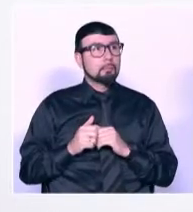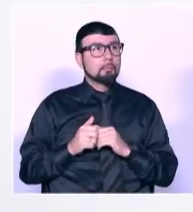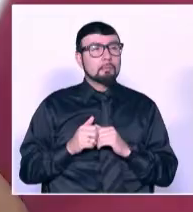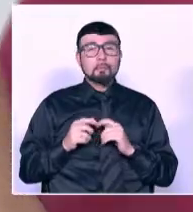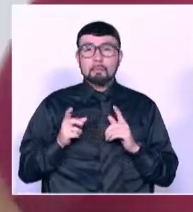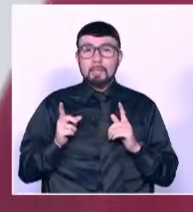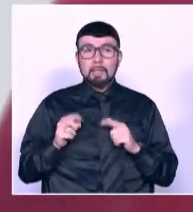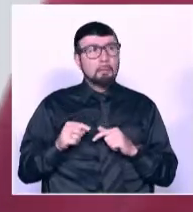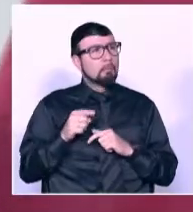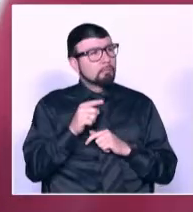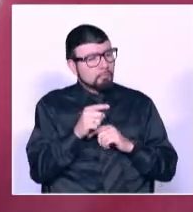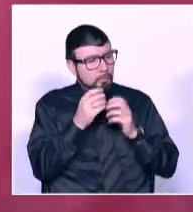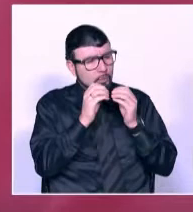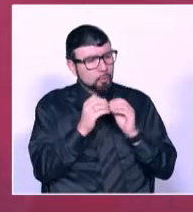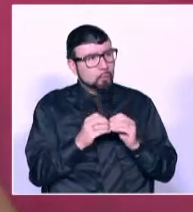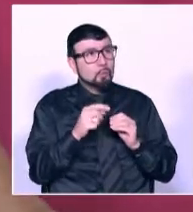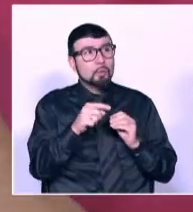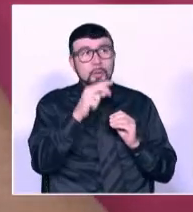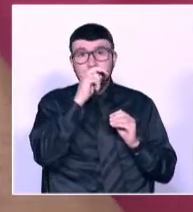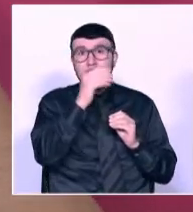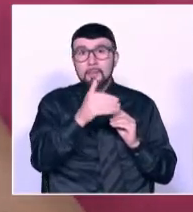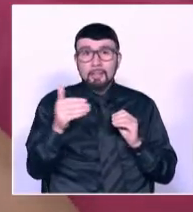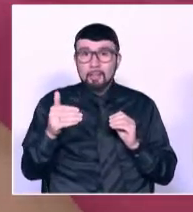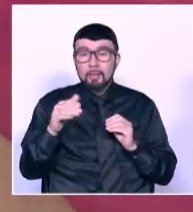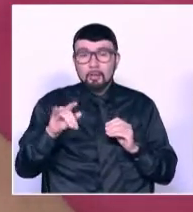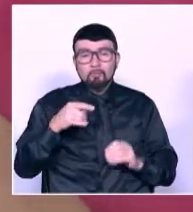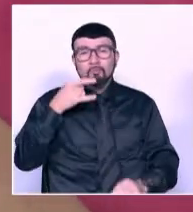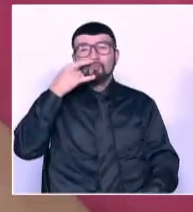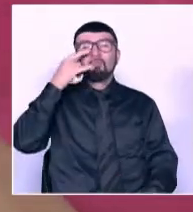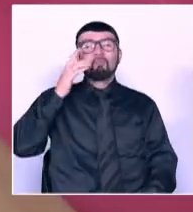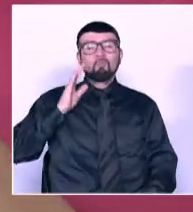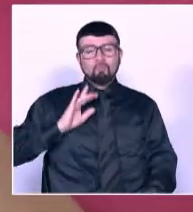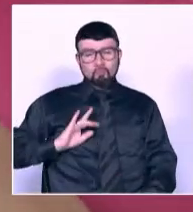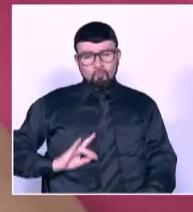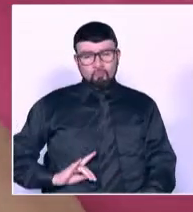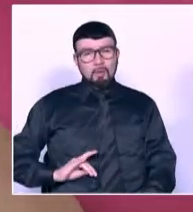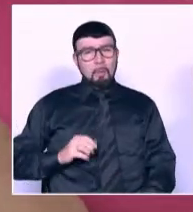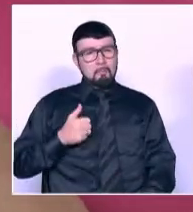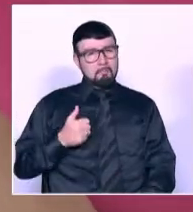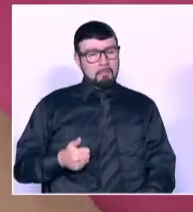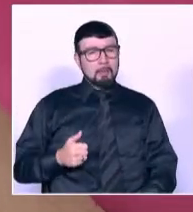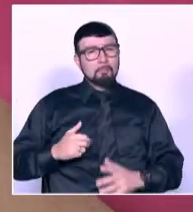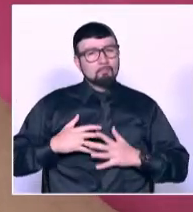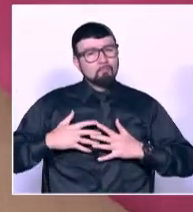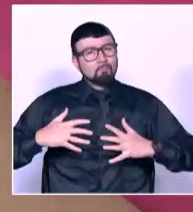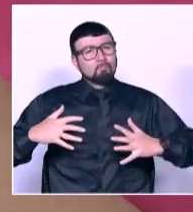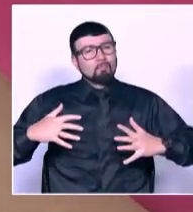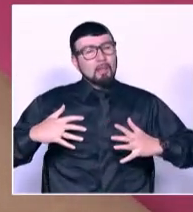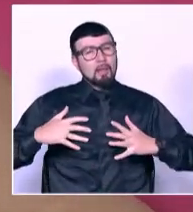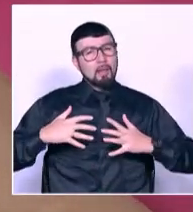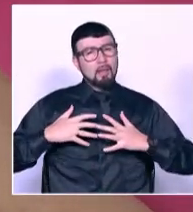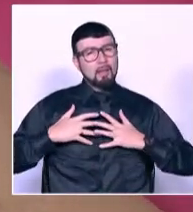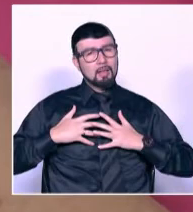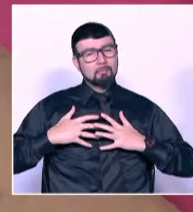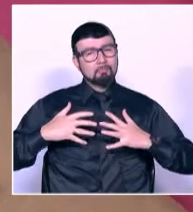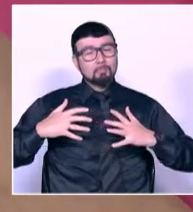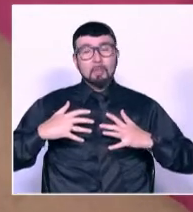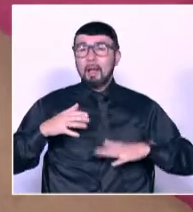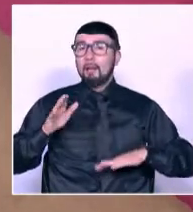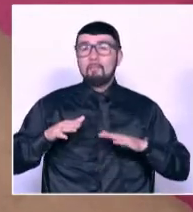unos aparaticos a los niños para que respiren bien. Cuando nosotros tenemos la vía aérea muy